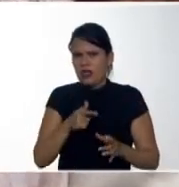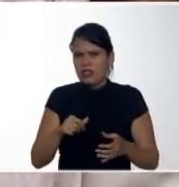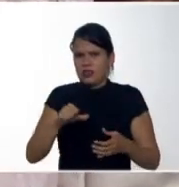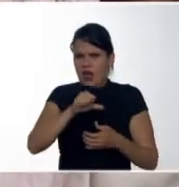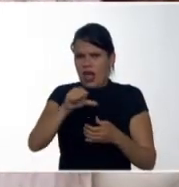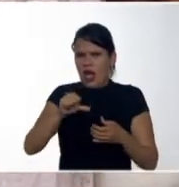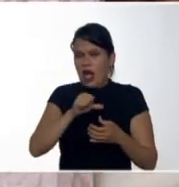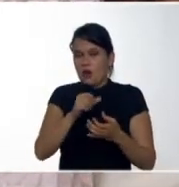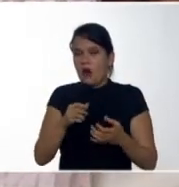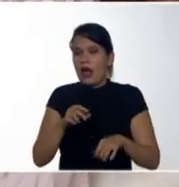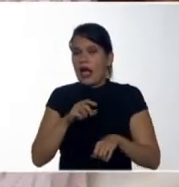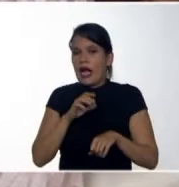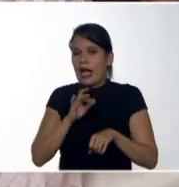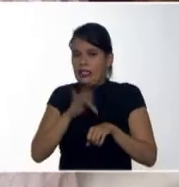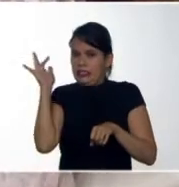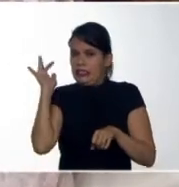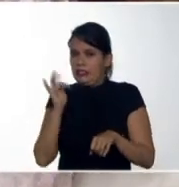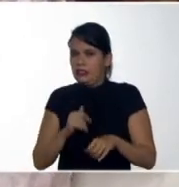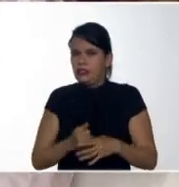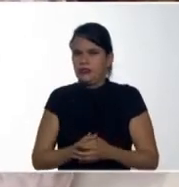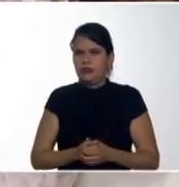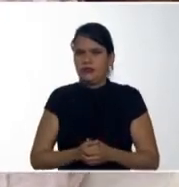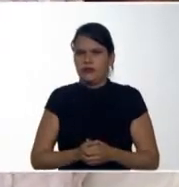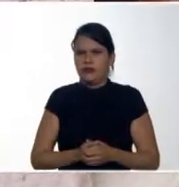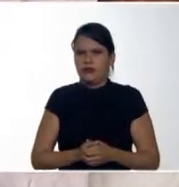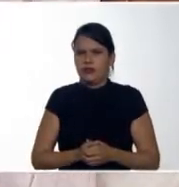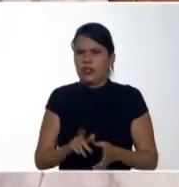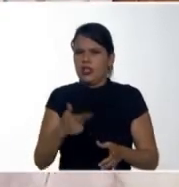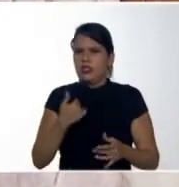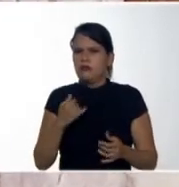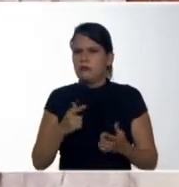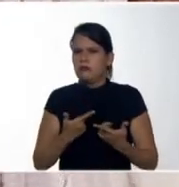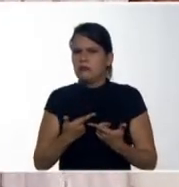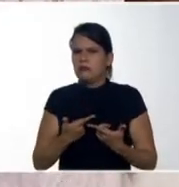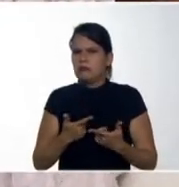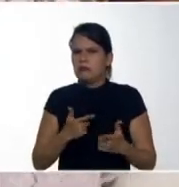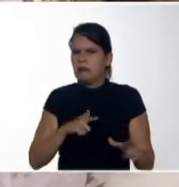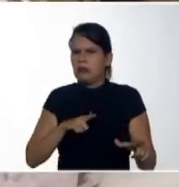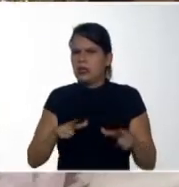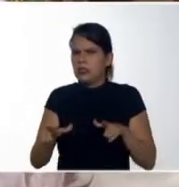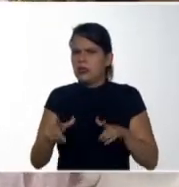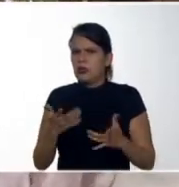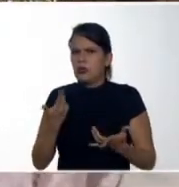agua caliente, ¿sí? Y obtenemos nuestro